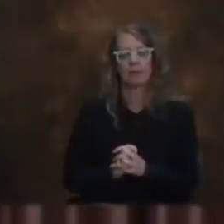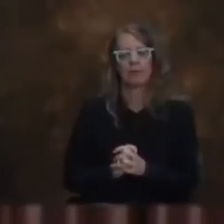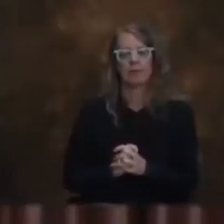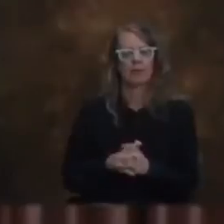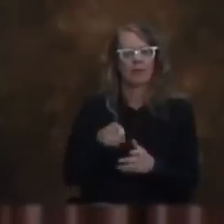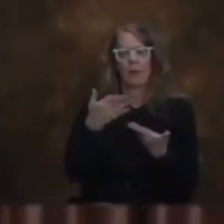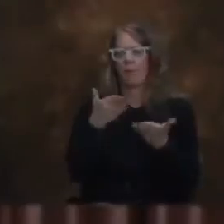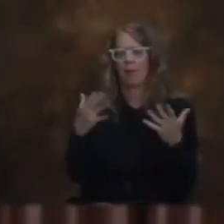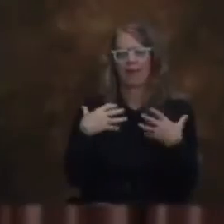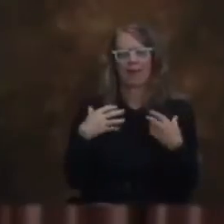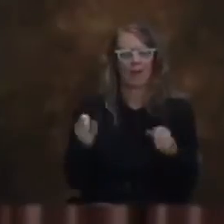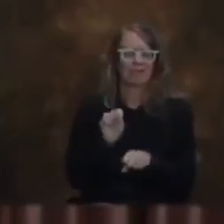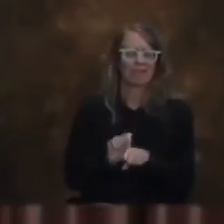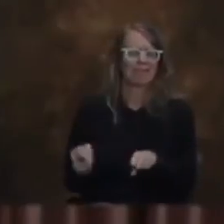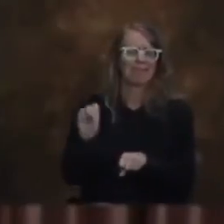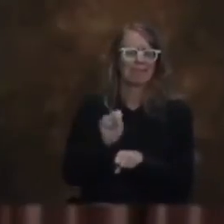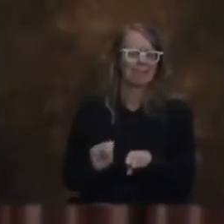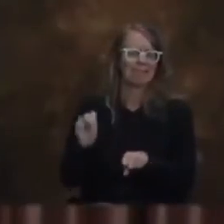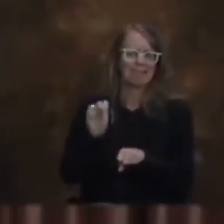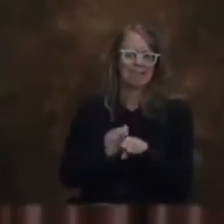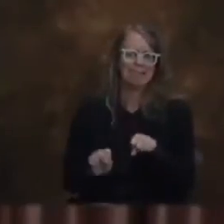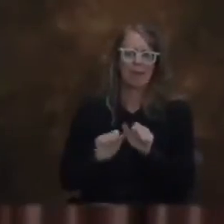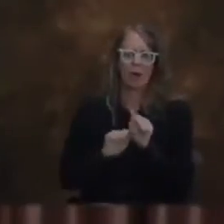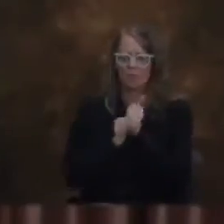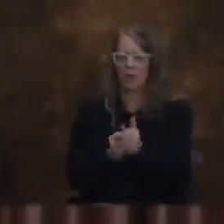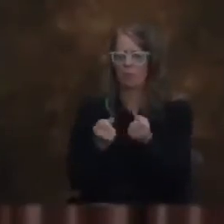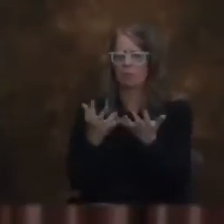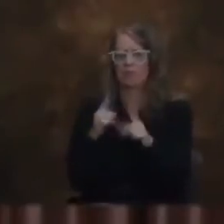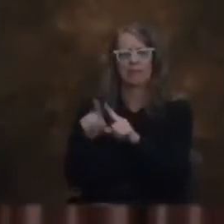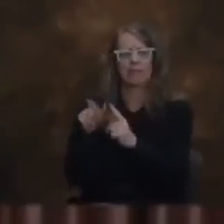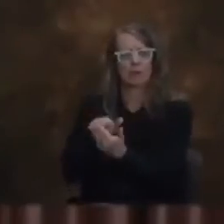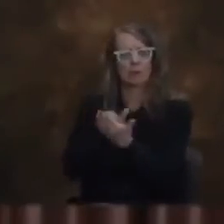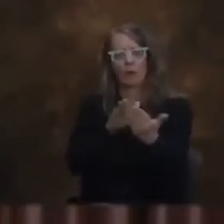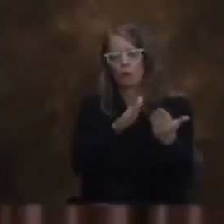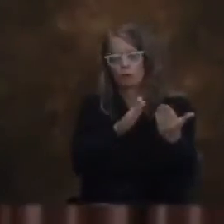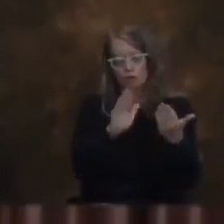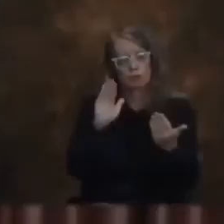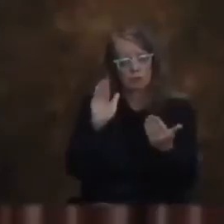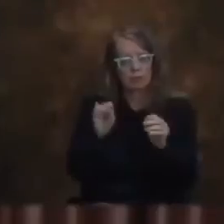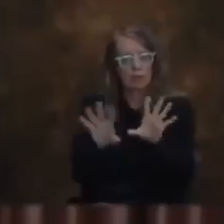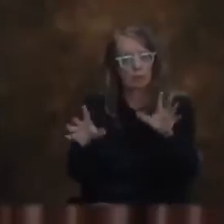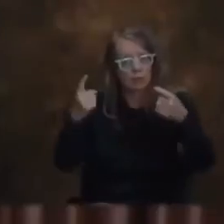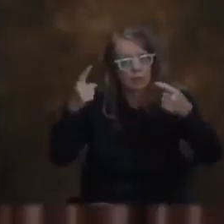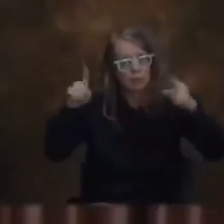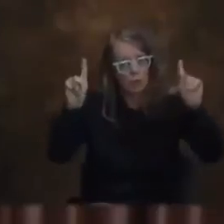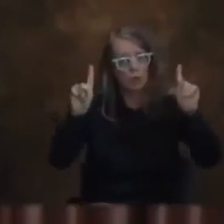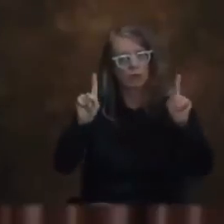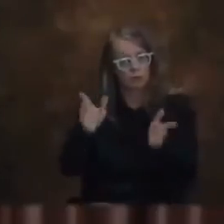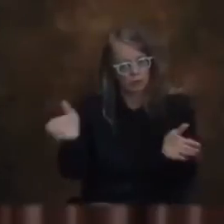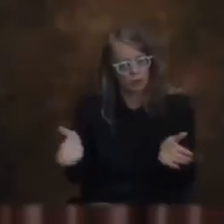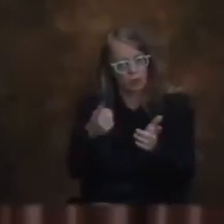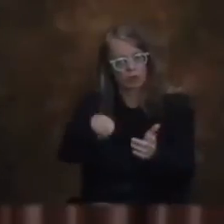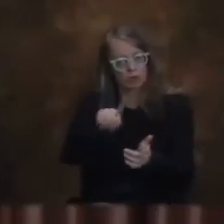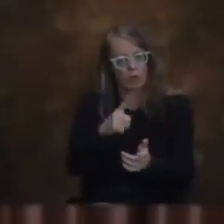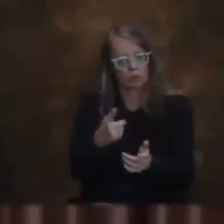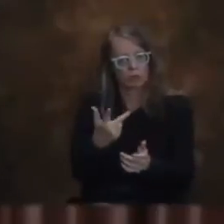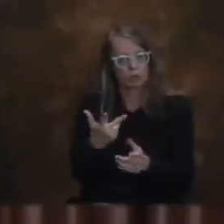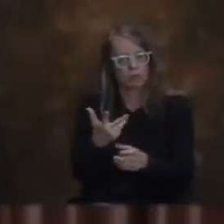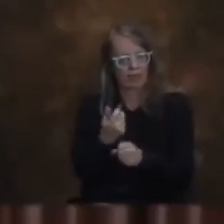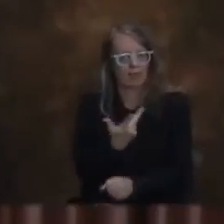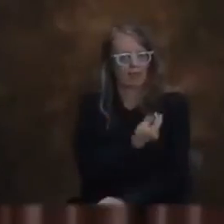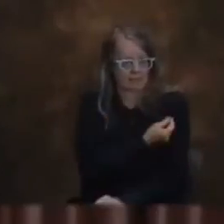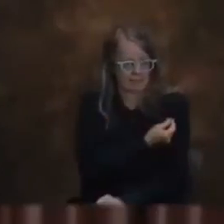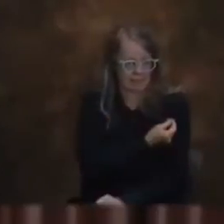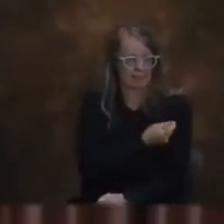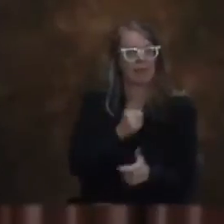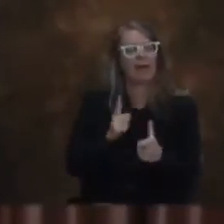trabajo maravillosa con diferentes estrategias y está funcionando para muchas personas recibir la vacuna y después sabemos que hay un